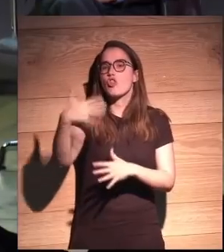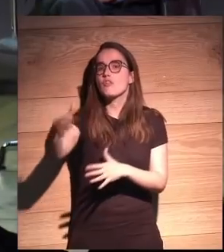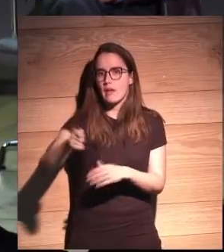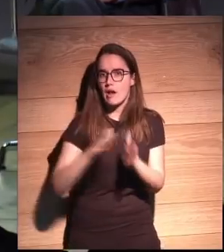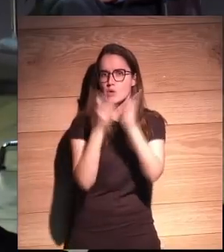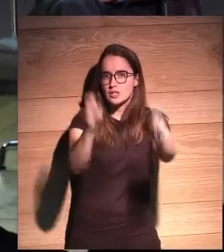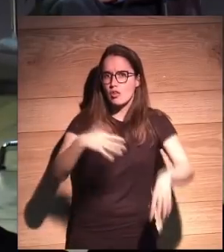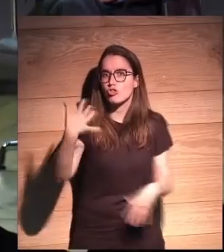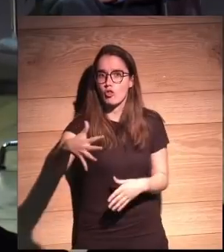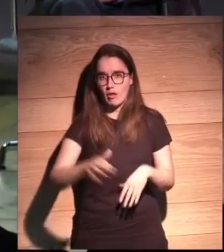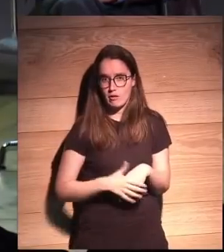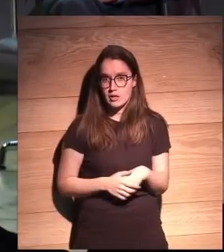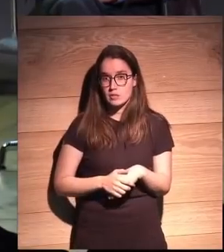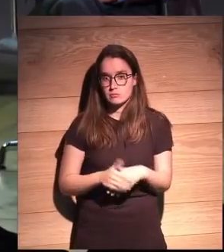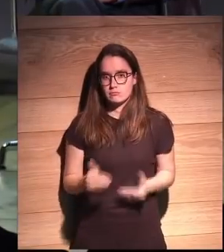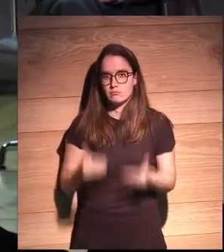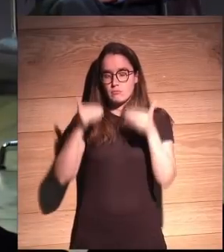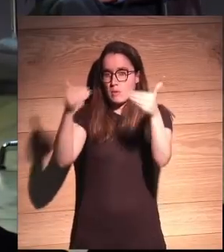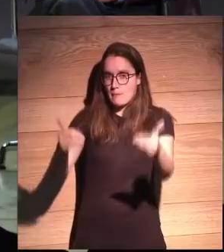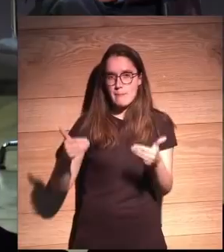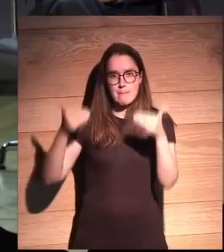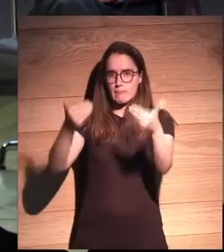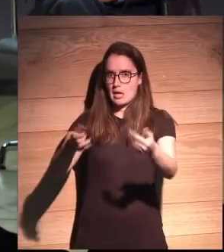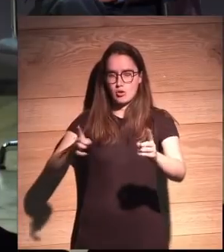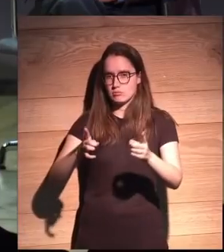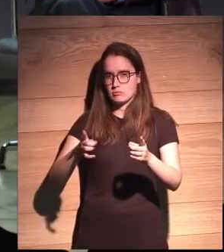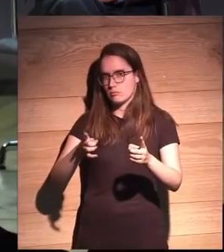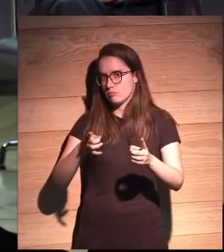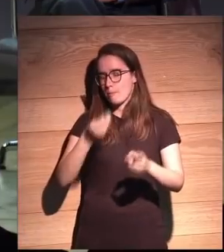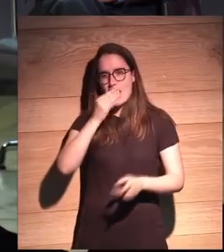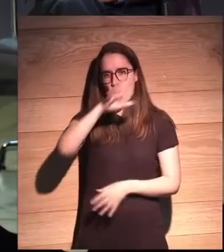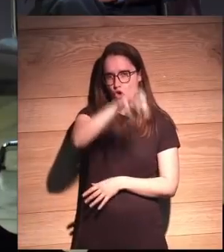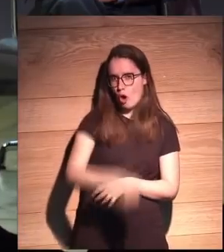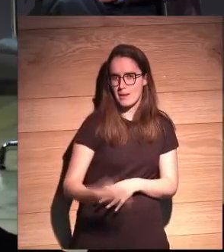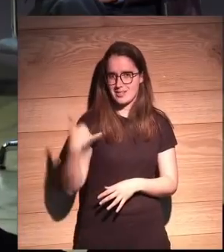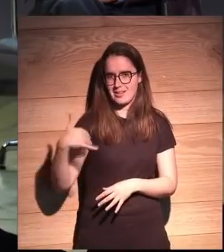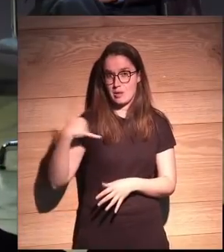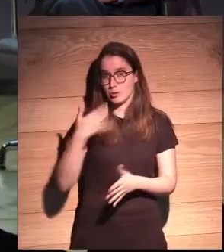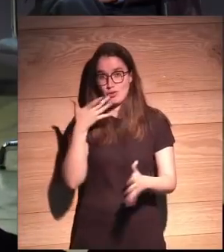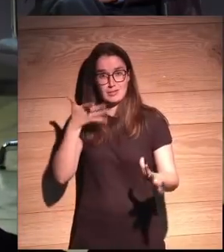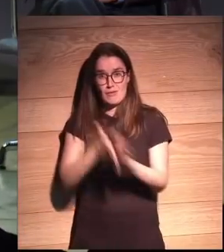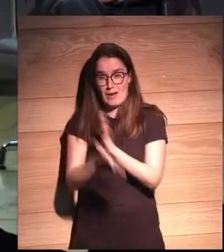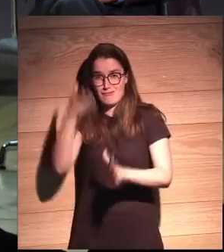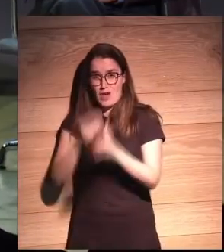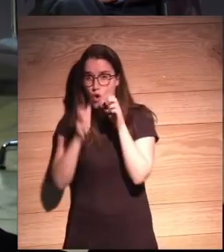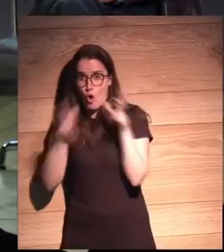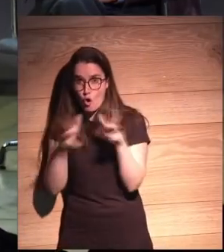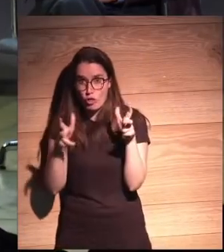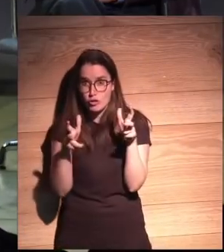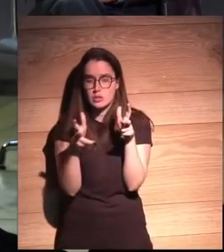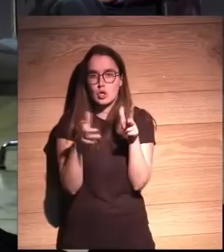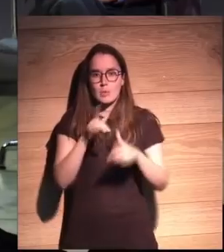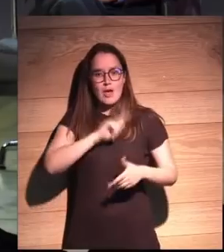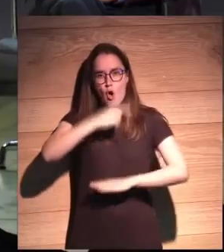sin el libro? ¿Eh? No lo aplacéis sine die, porque cometeríais un craso error. ¿Vale? Así que tampoco quiero